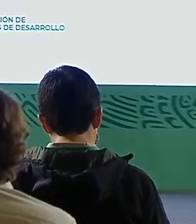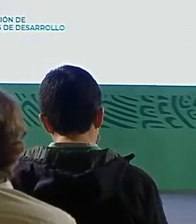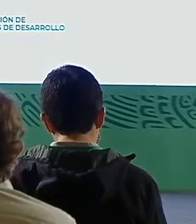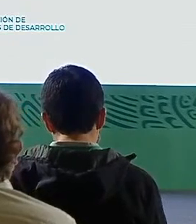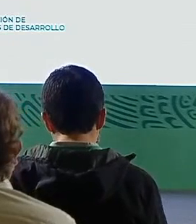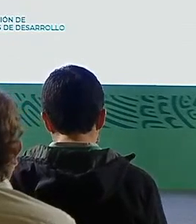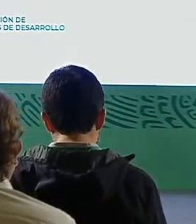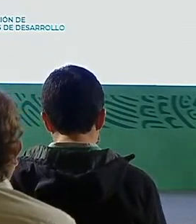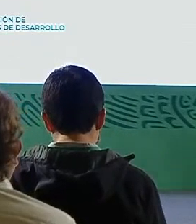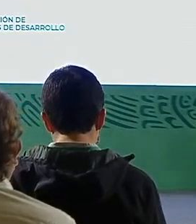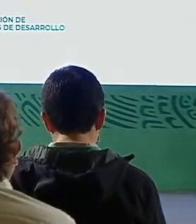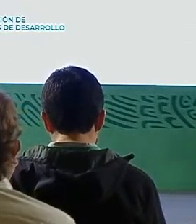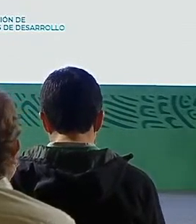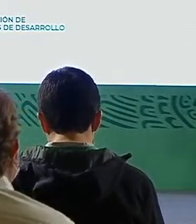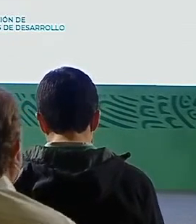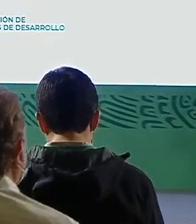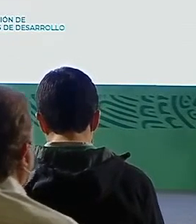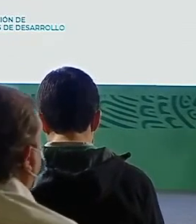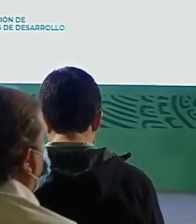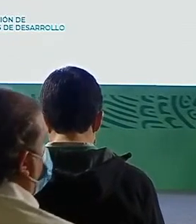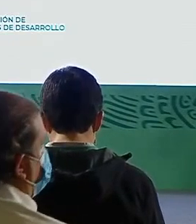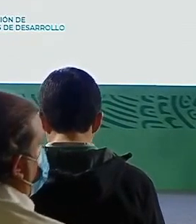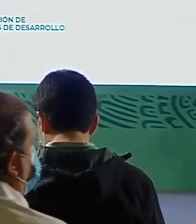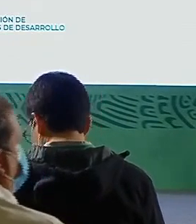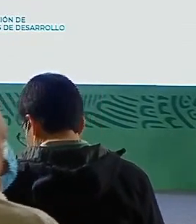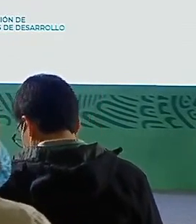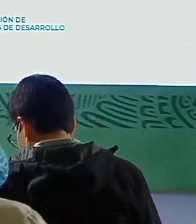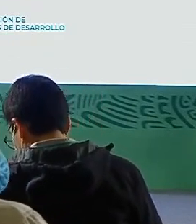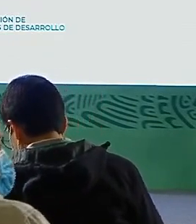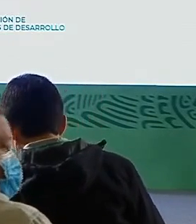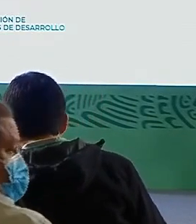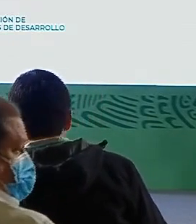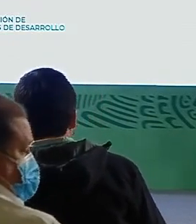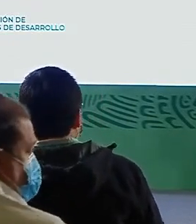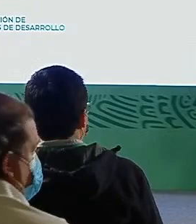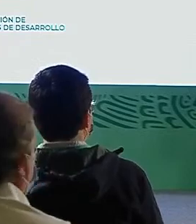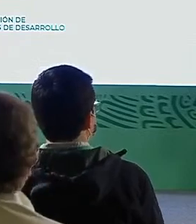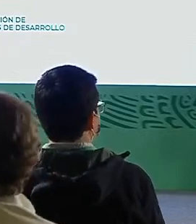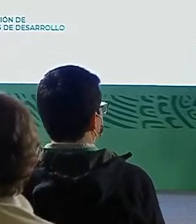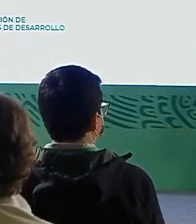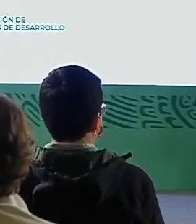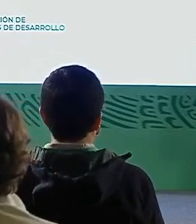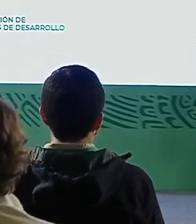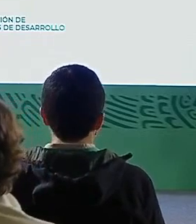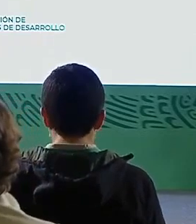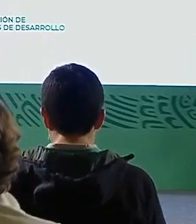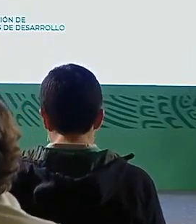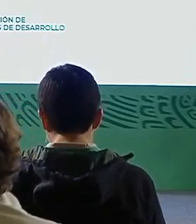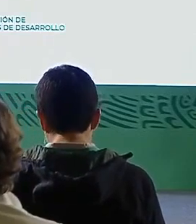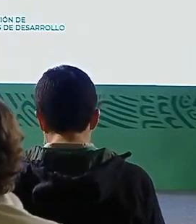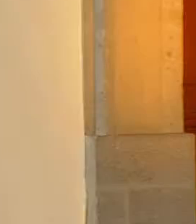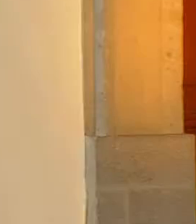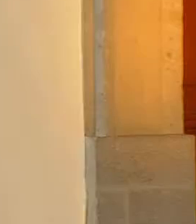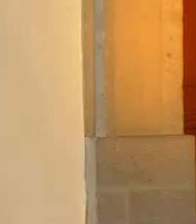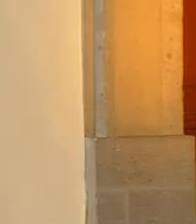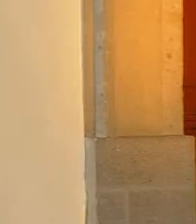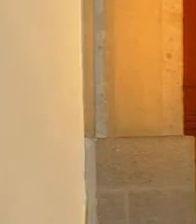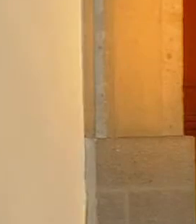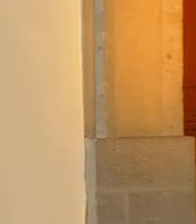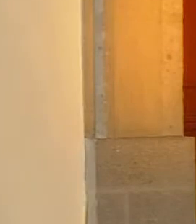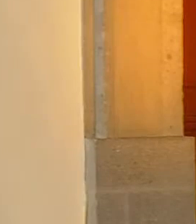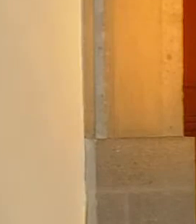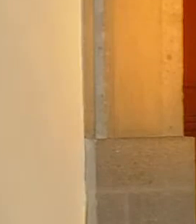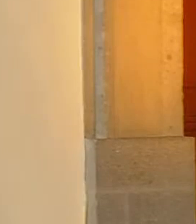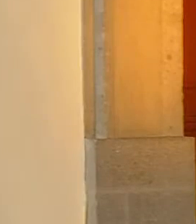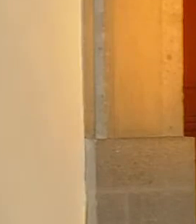y espacios públicos, así como vivienda, la inversión en infraestructura pública y la generación de empleo. Son los tres objetivos, digamos, del programa,